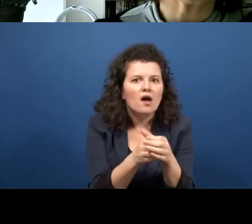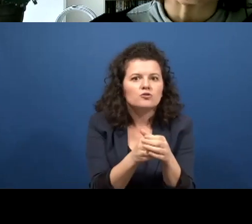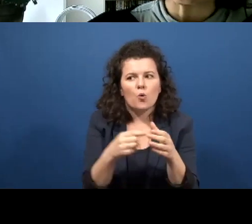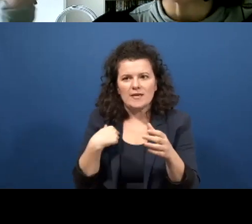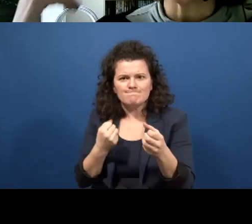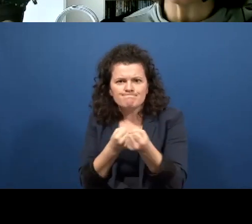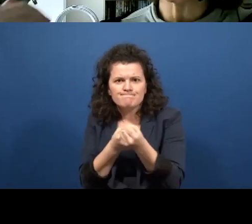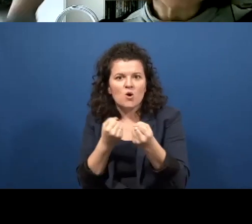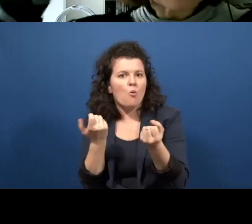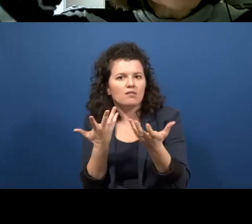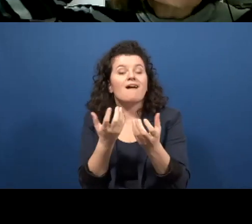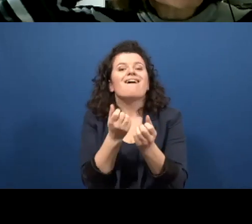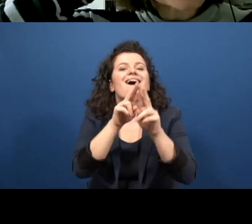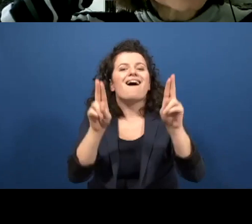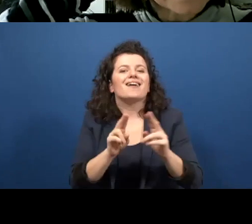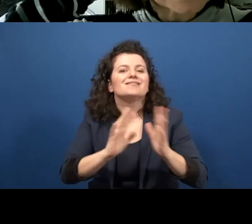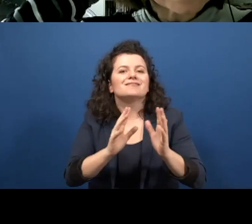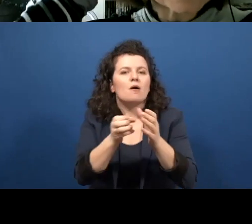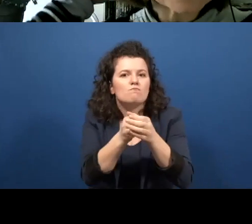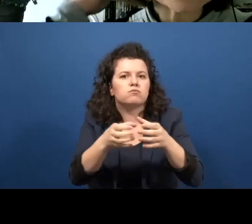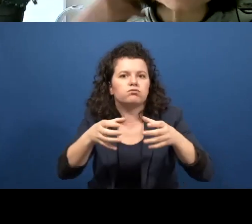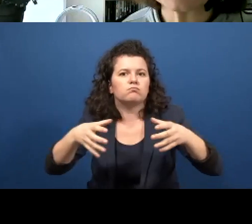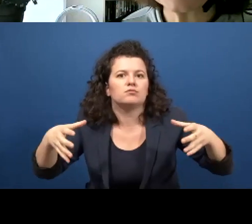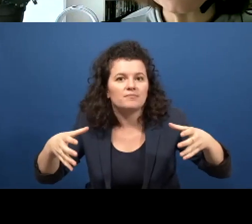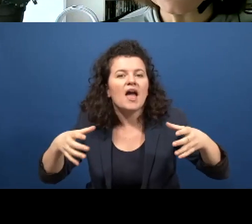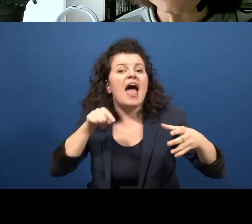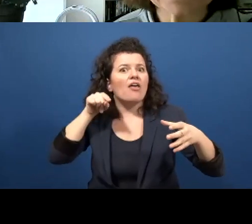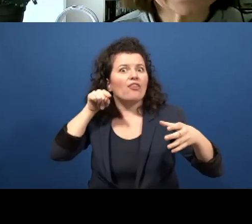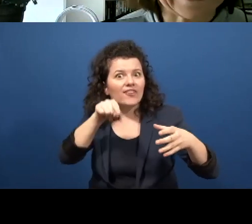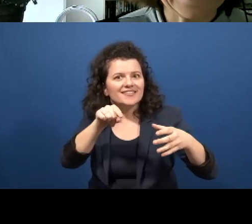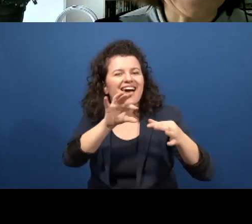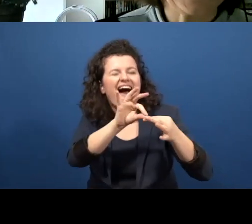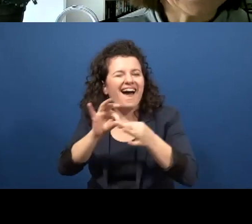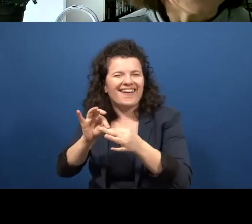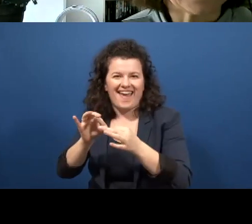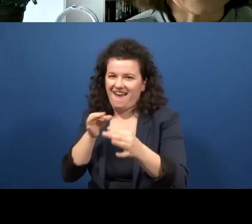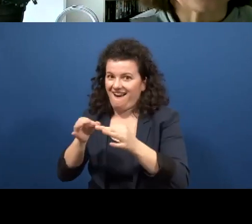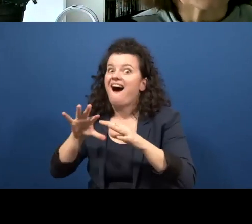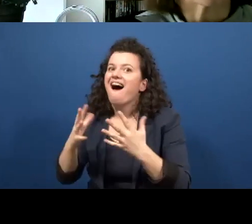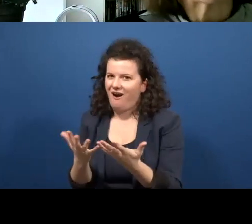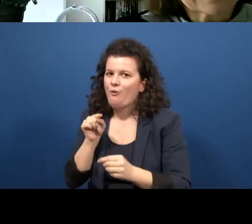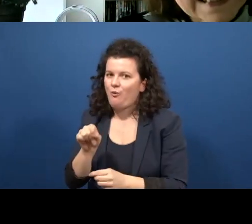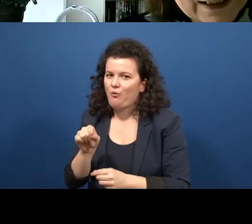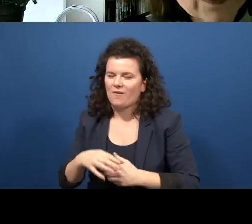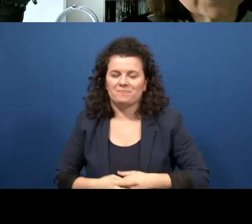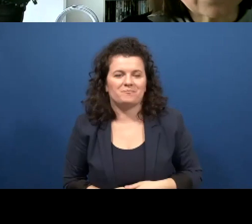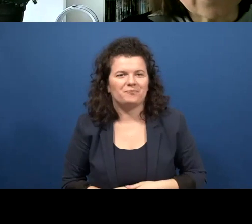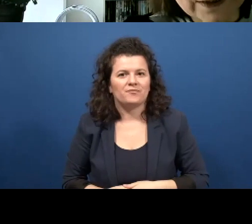de intérpretes de lengua de signos a través de nuestro esquema de mentoría